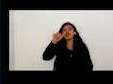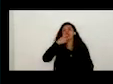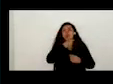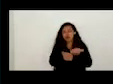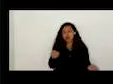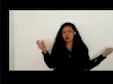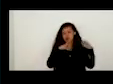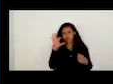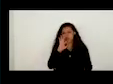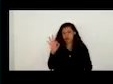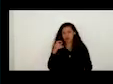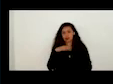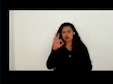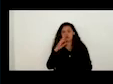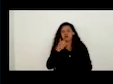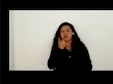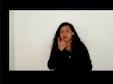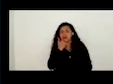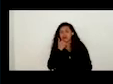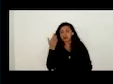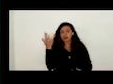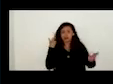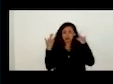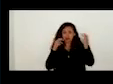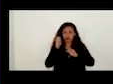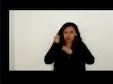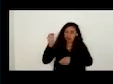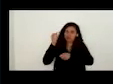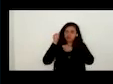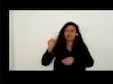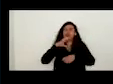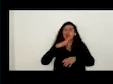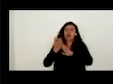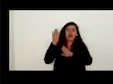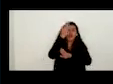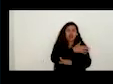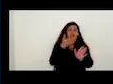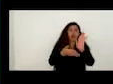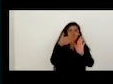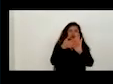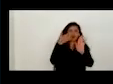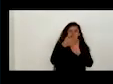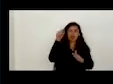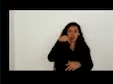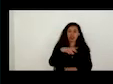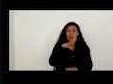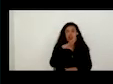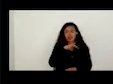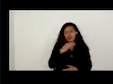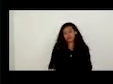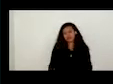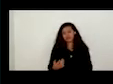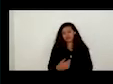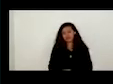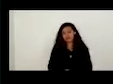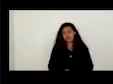disculpa si se oye algún golpeteo, pero hay una construcción aquí en la institución, entonces, bueno, es